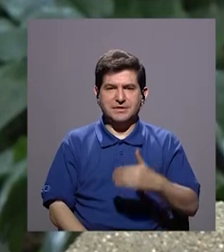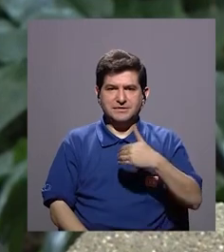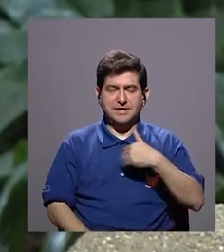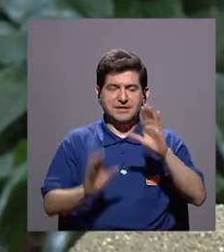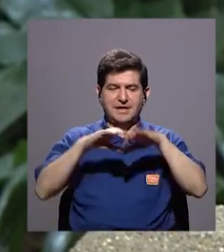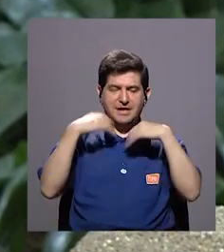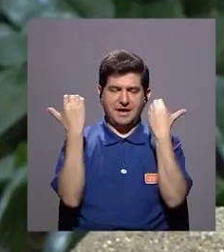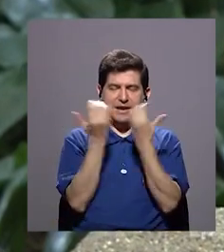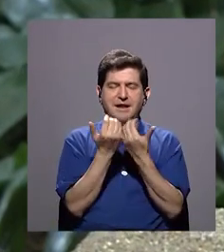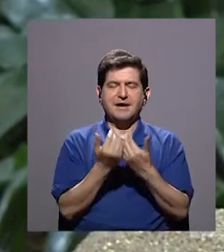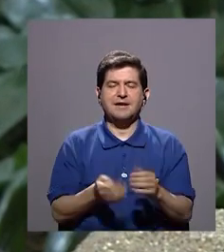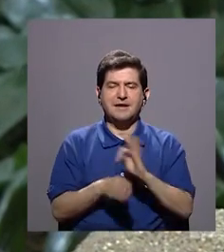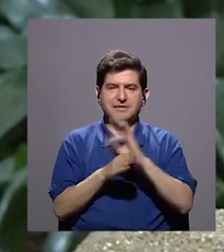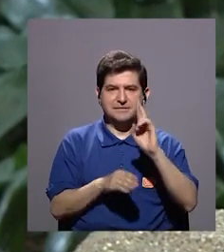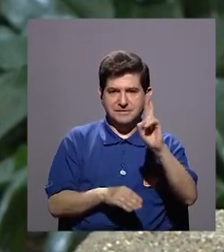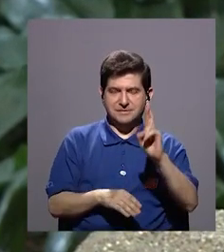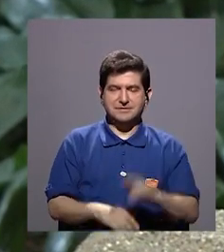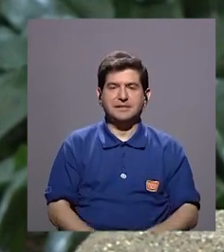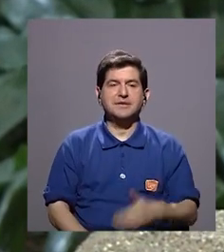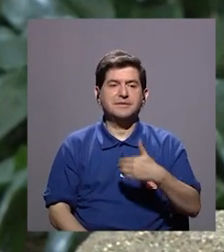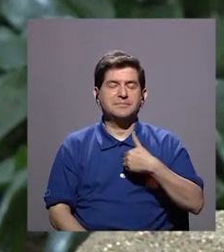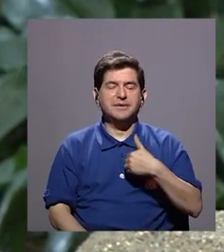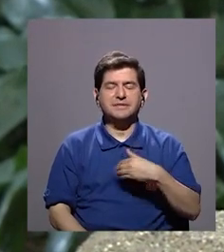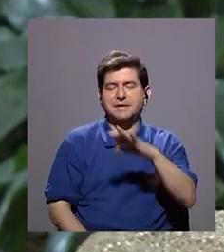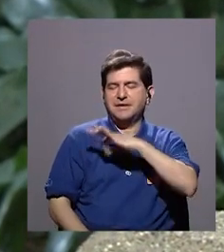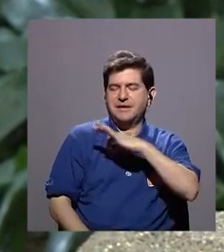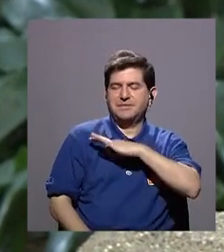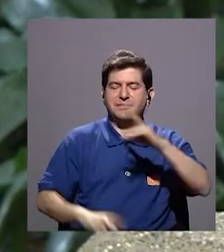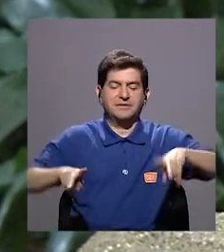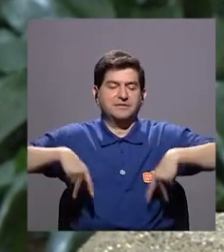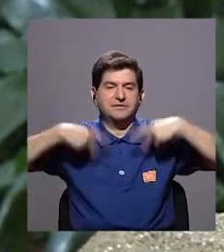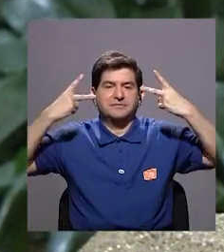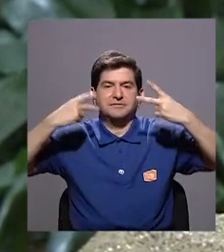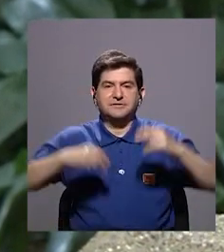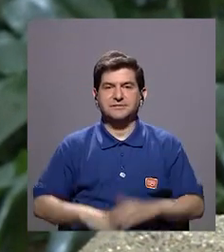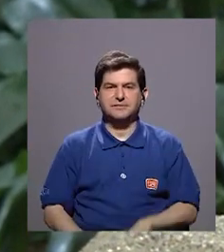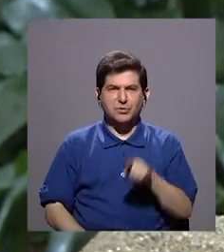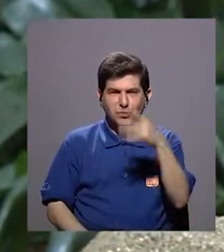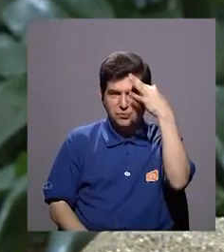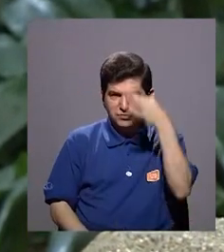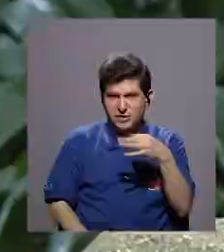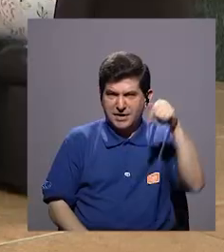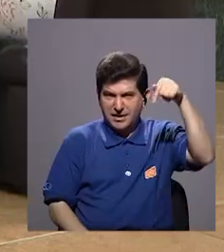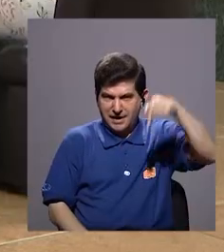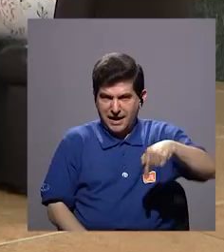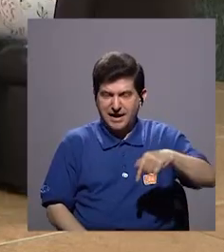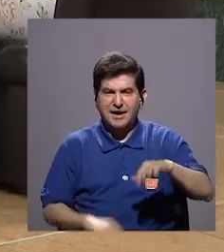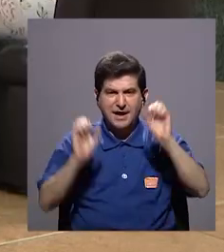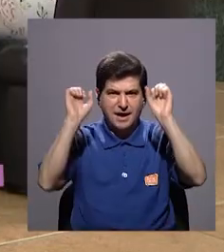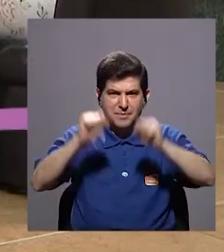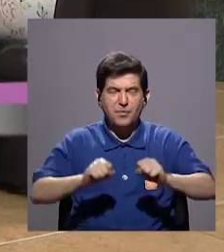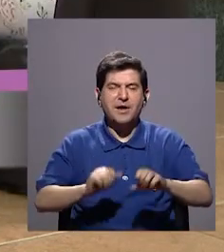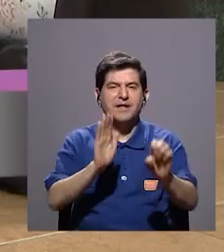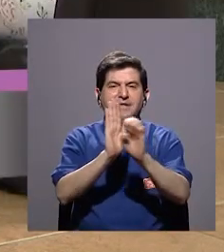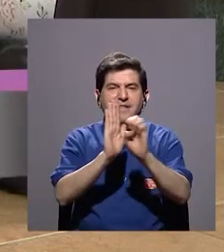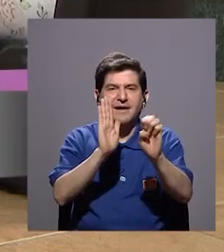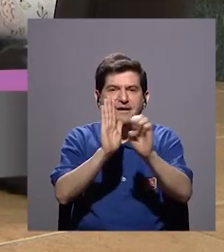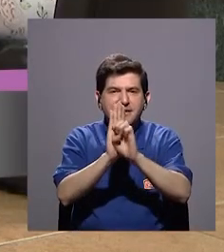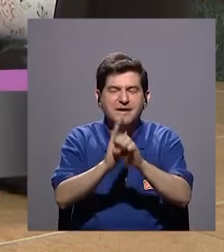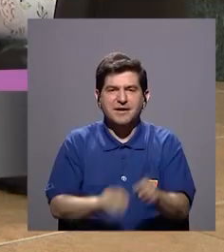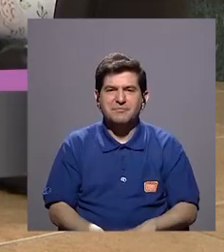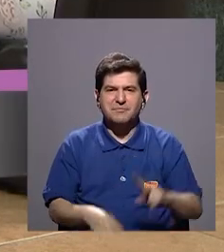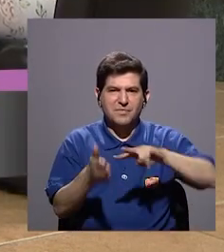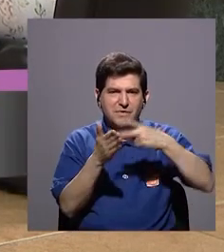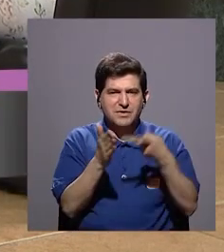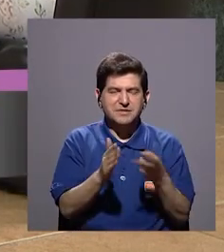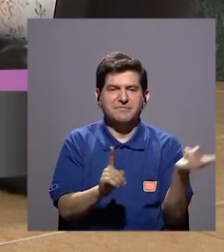que han tomado una clase de Reiki para tener mayor bienestar en su vida. Leonor, ¿usted cree que aquí, digamos, nos pueda hacer como un